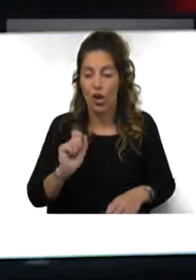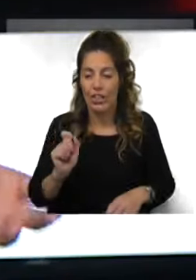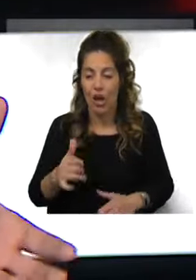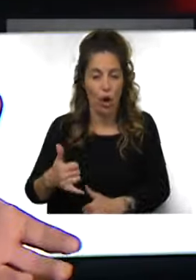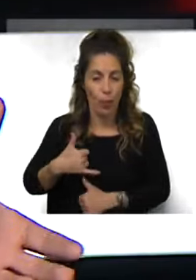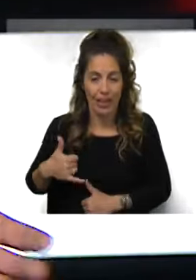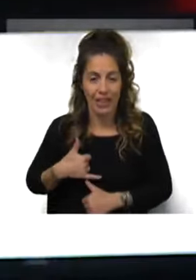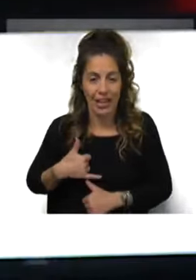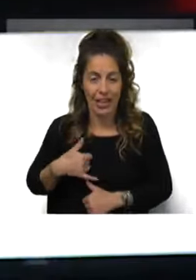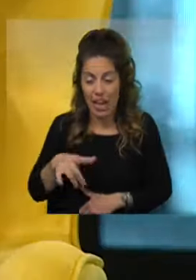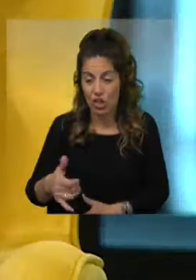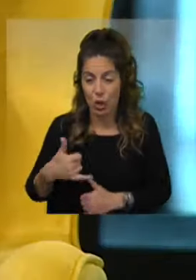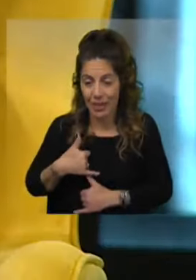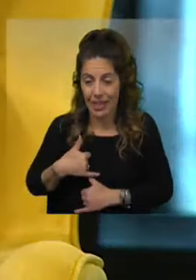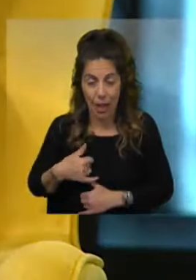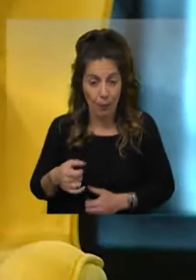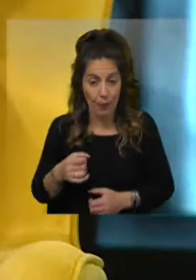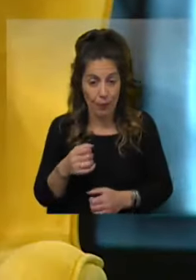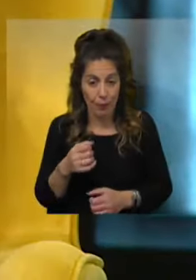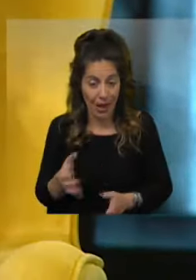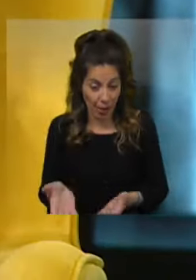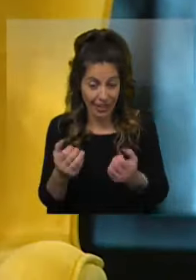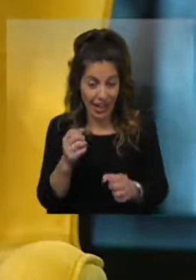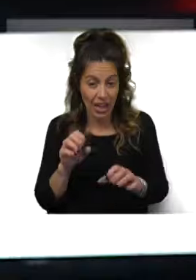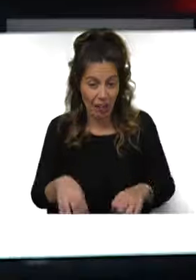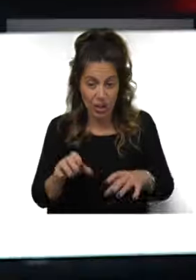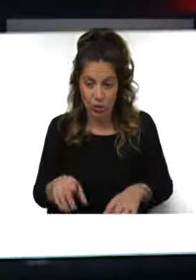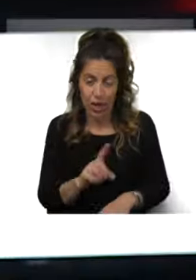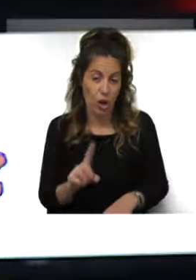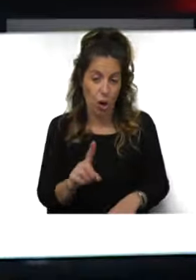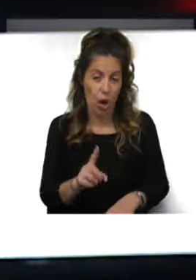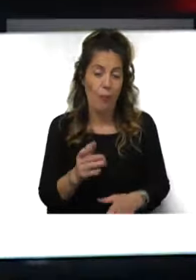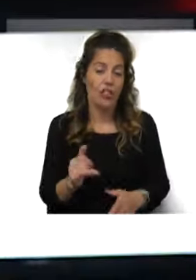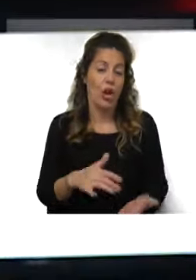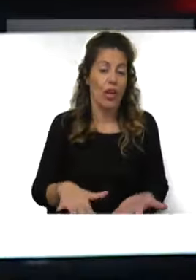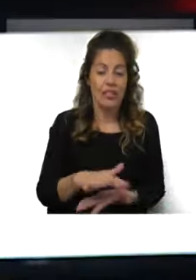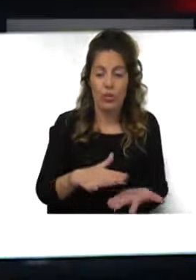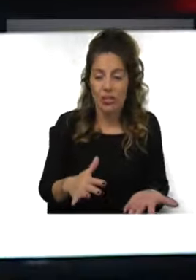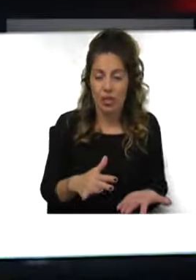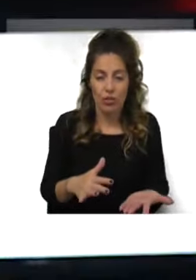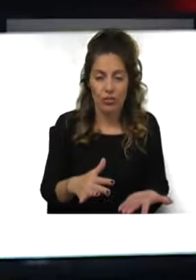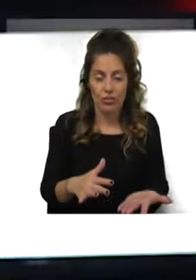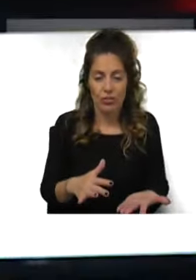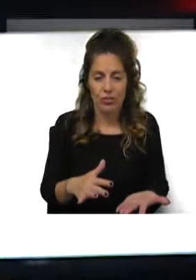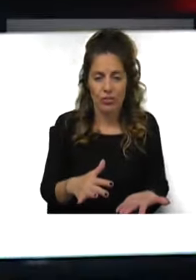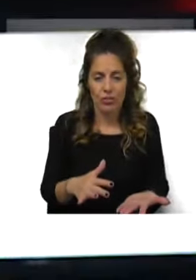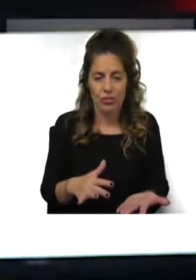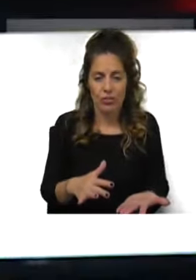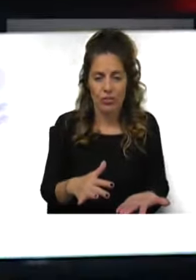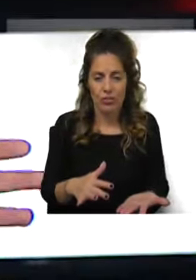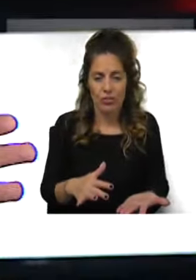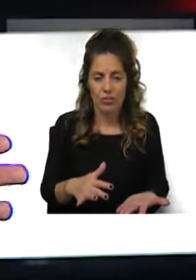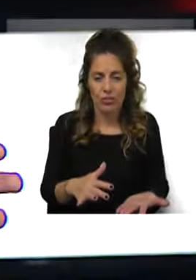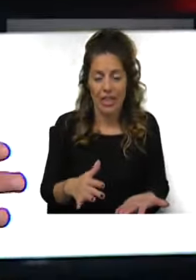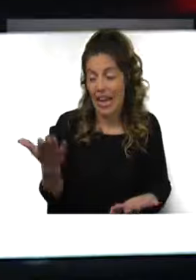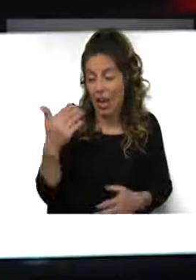militares están para levantar la basura No no están para levantar la basura ahora si hay una situación como la que está este como la que se se se